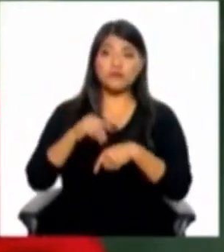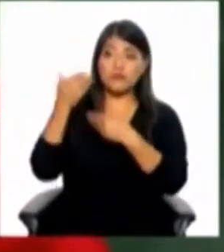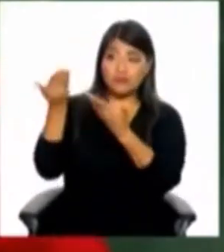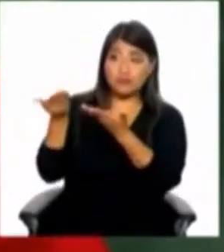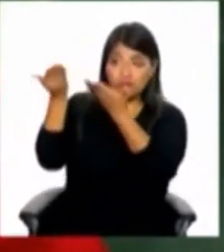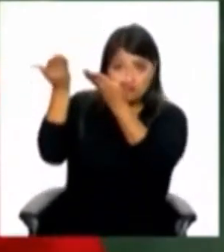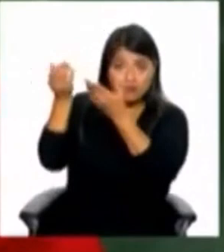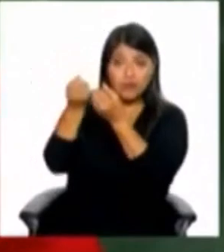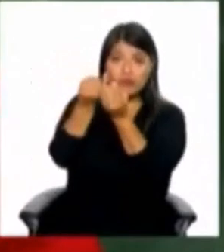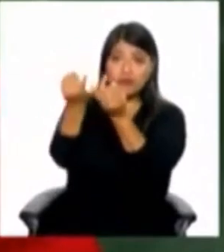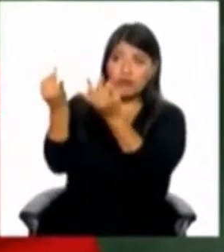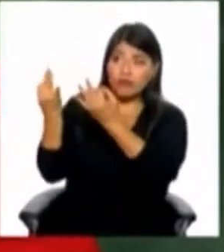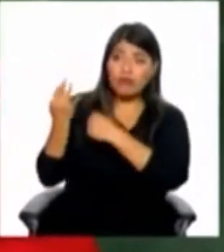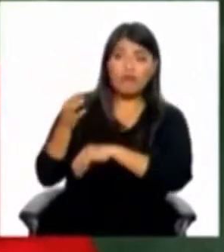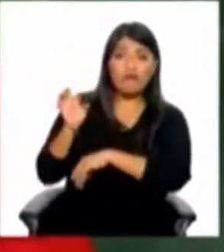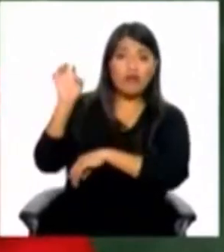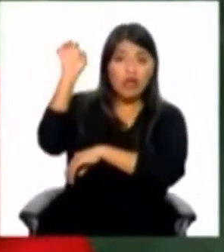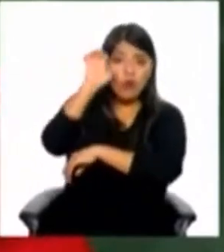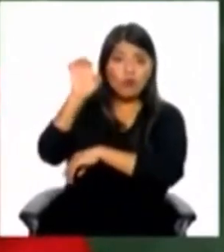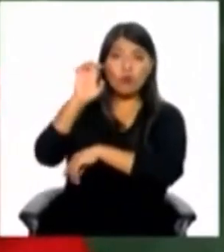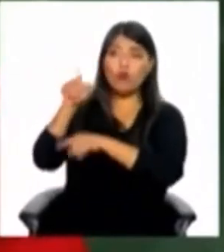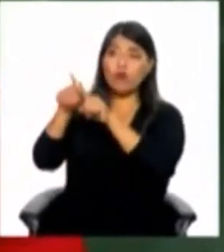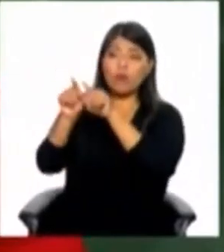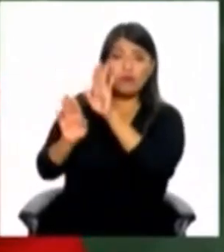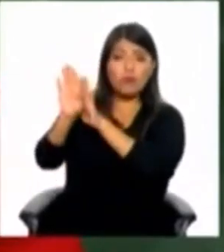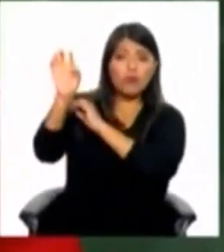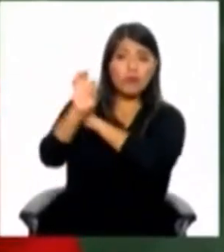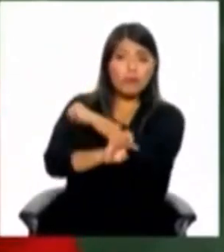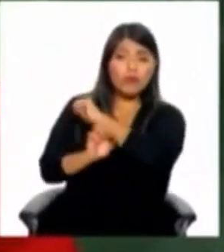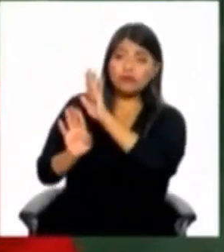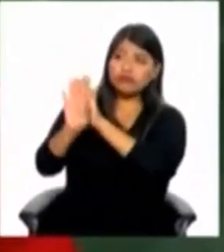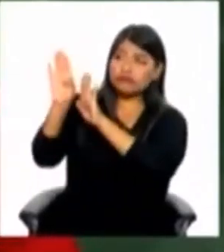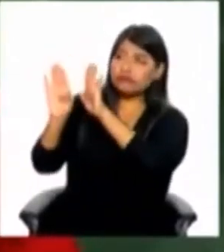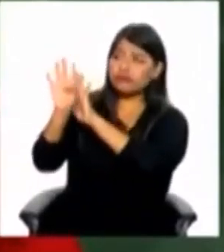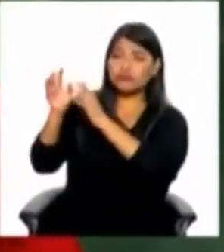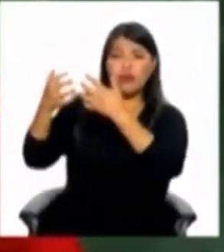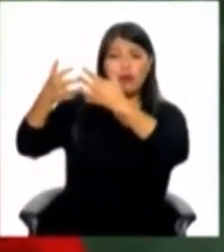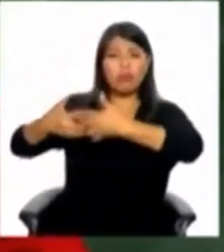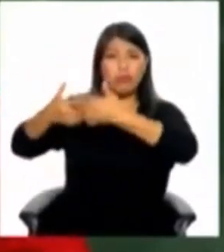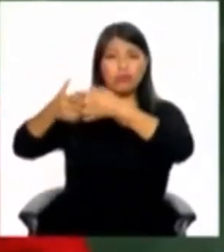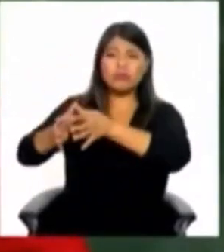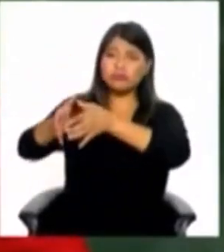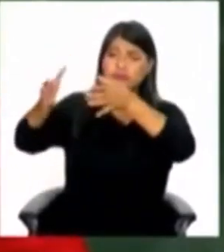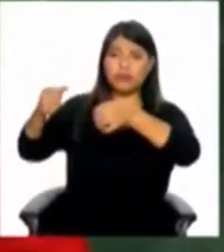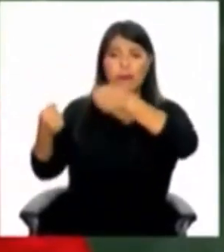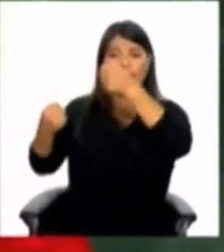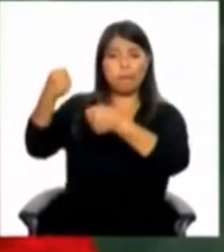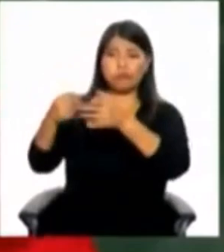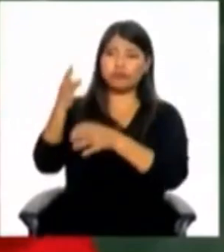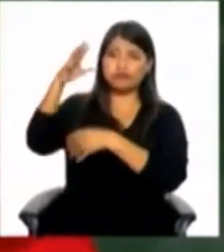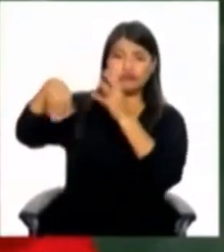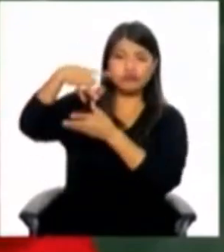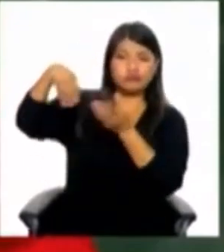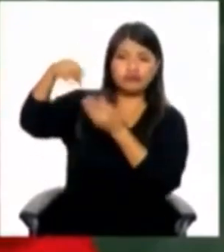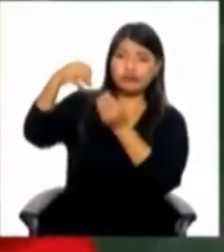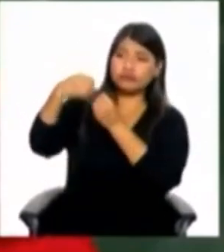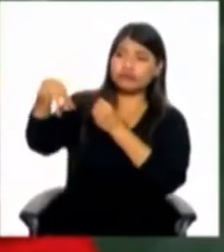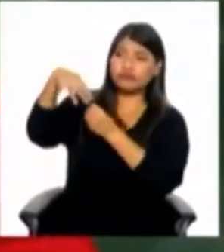desarrollados no solo adopten metas más ambiciosas de reducción de emisiones, sino